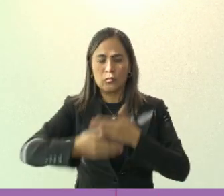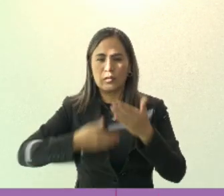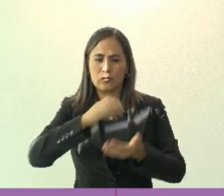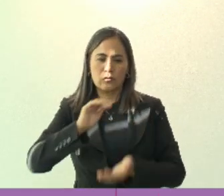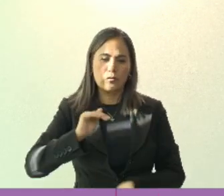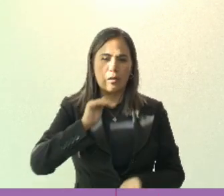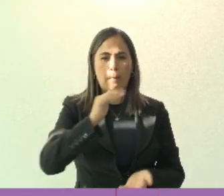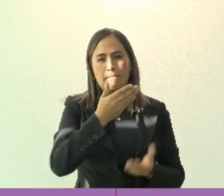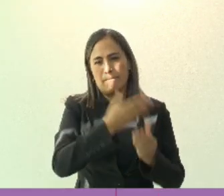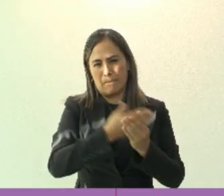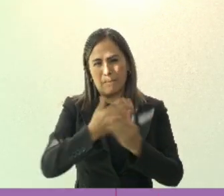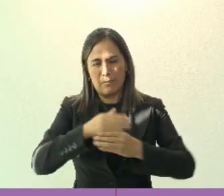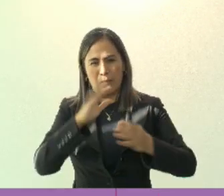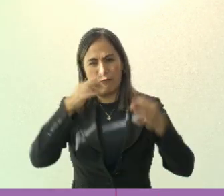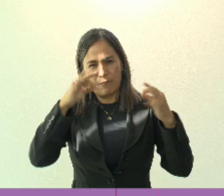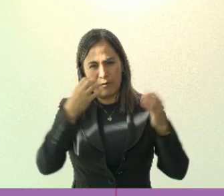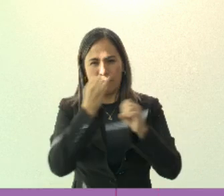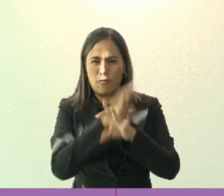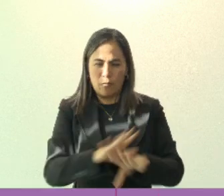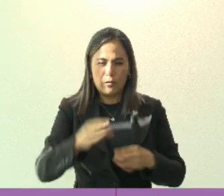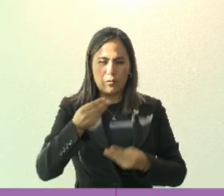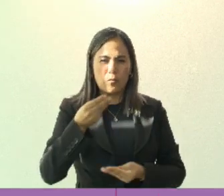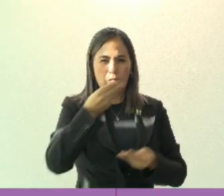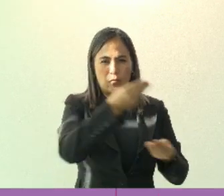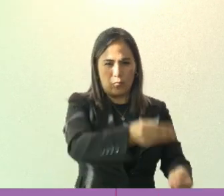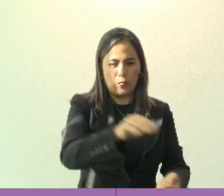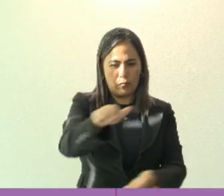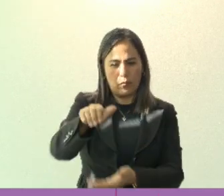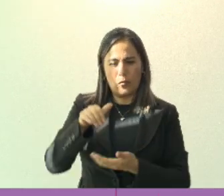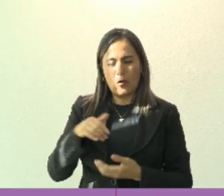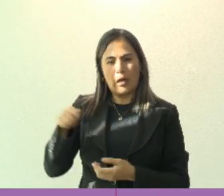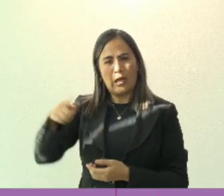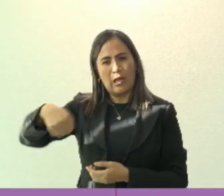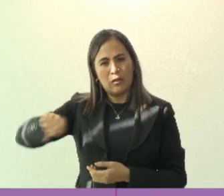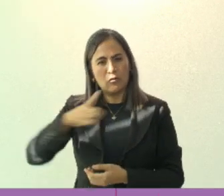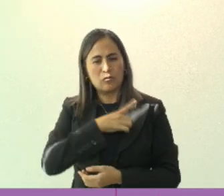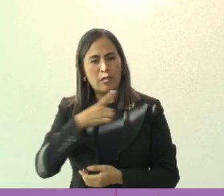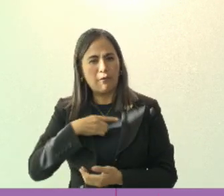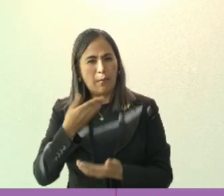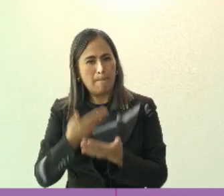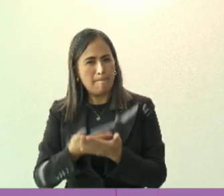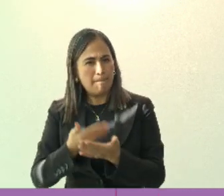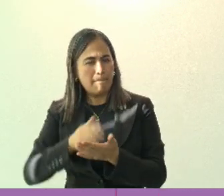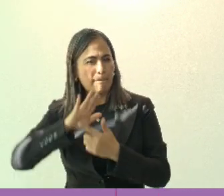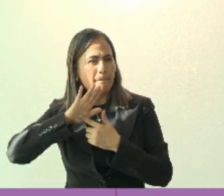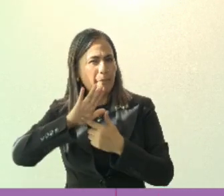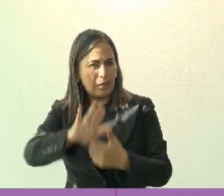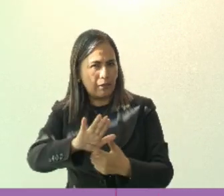entrega-recepción están apegados a un principio de rendición de cuentas, a un principio